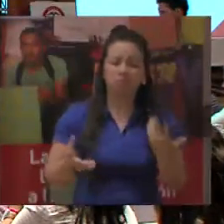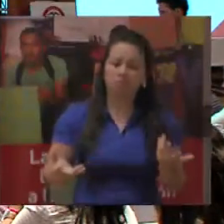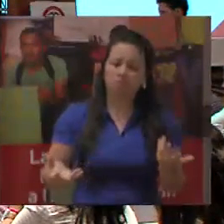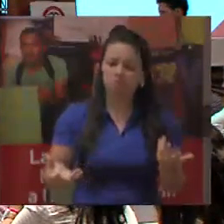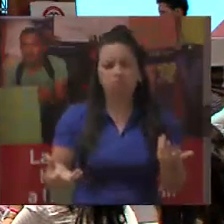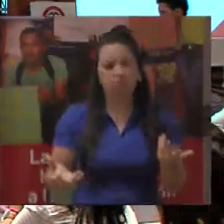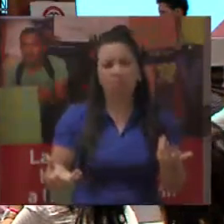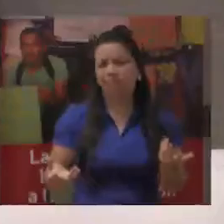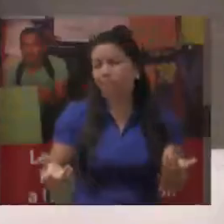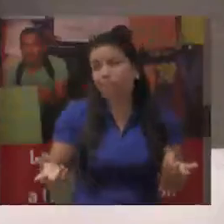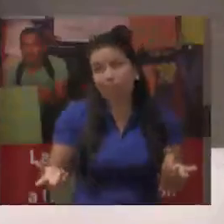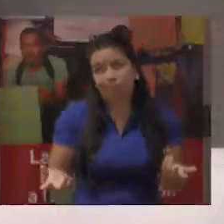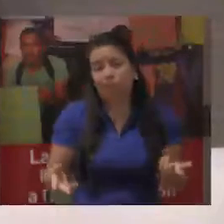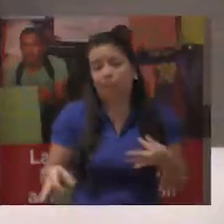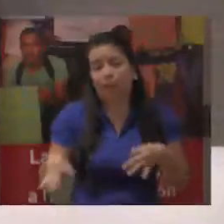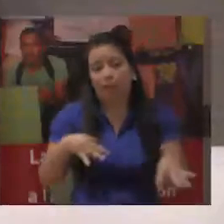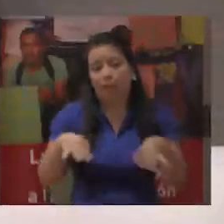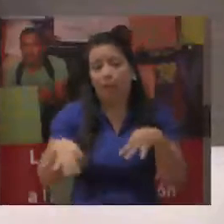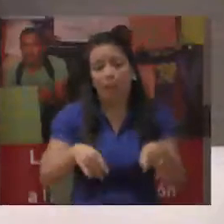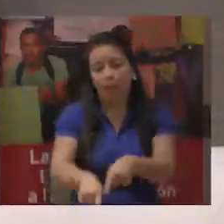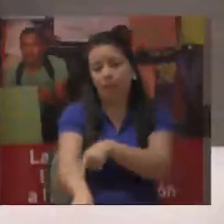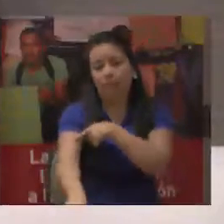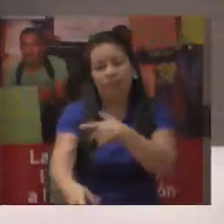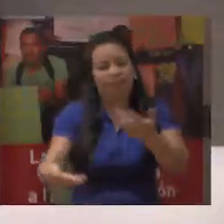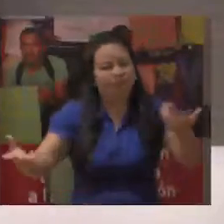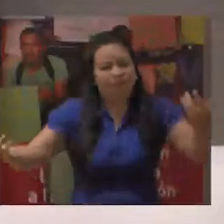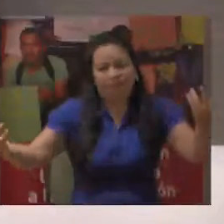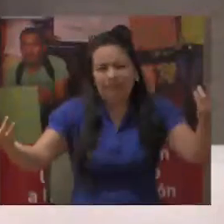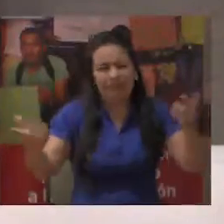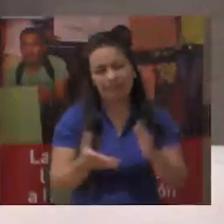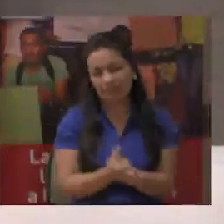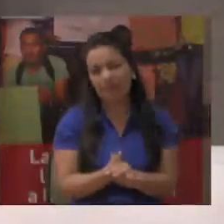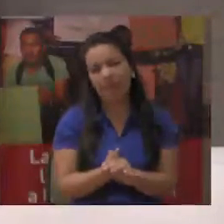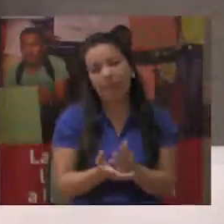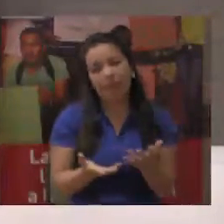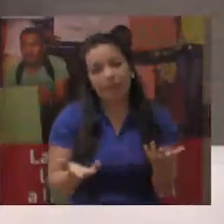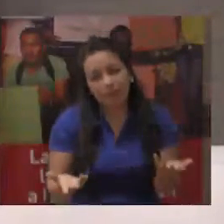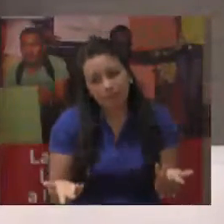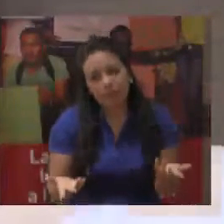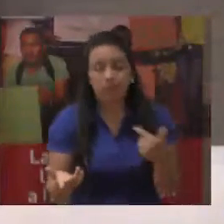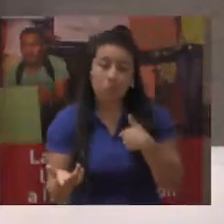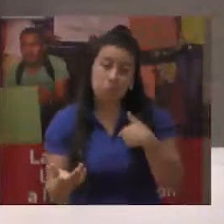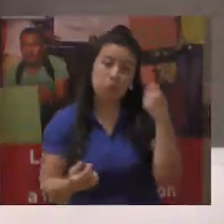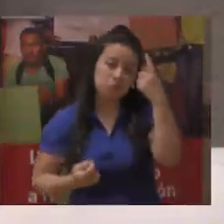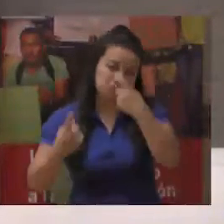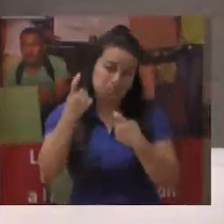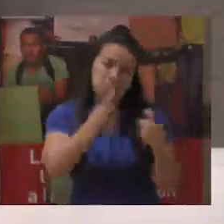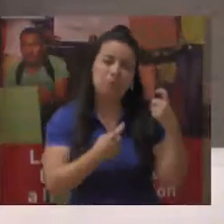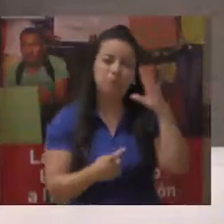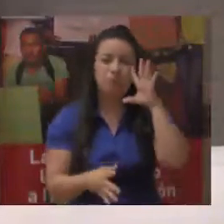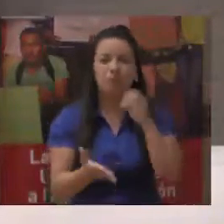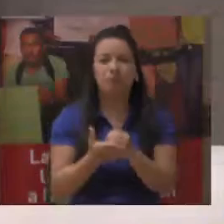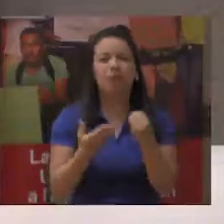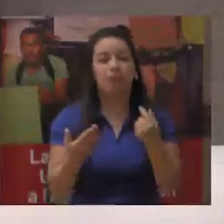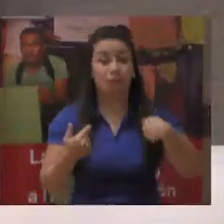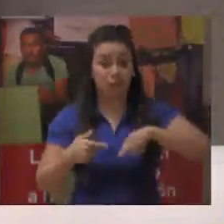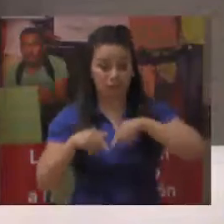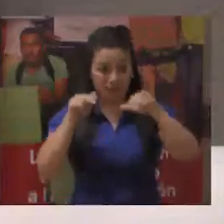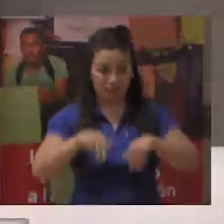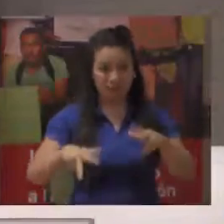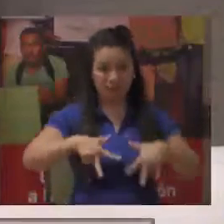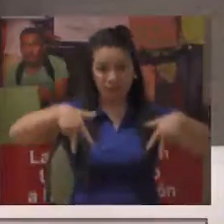vamos a llegar a feliz término. Yo digo que nuestra